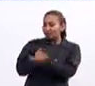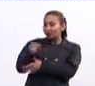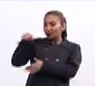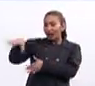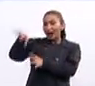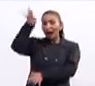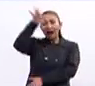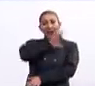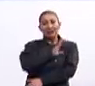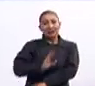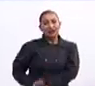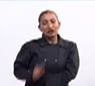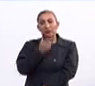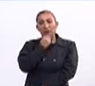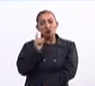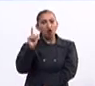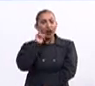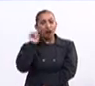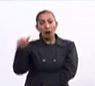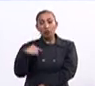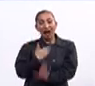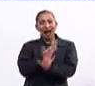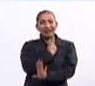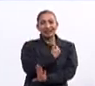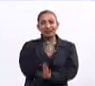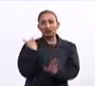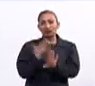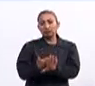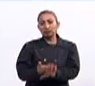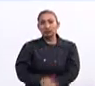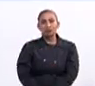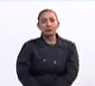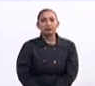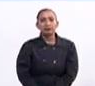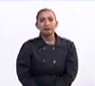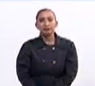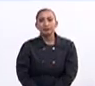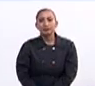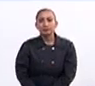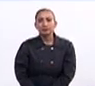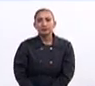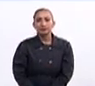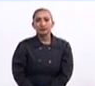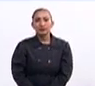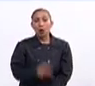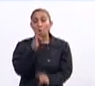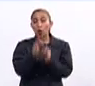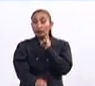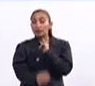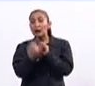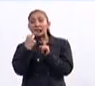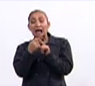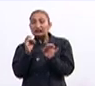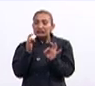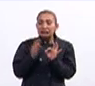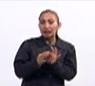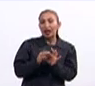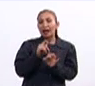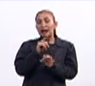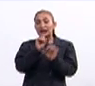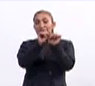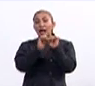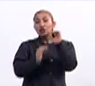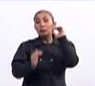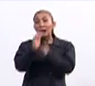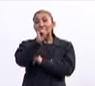a un candidato o candidata en una elección que ha sido impugnada? Bueno, pues ahí la última instancia que legitima es la